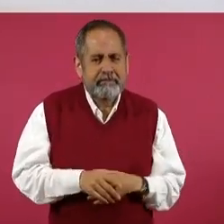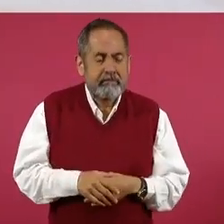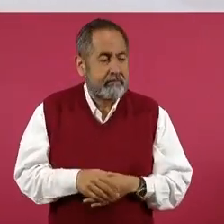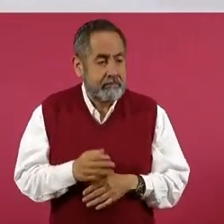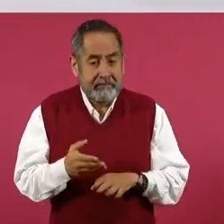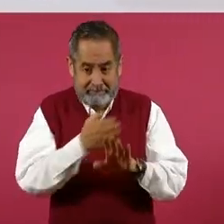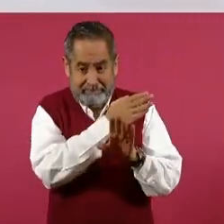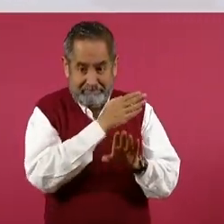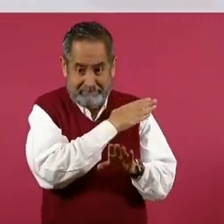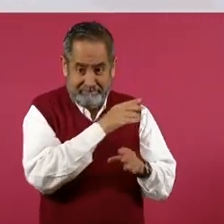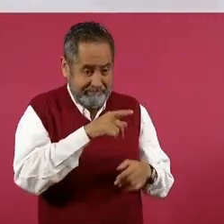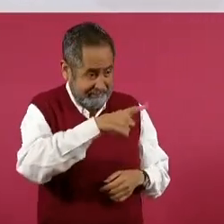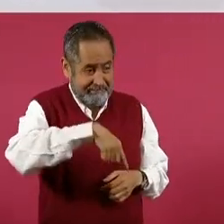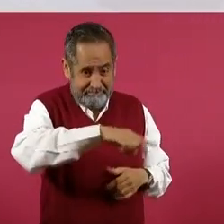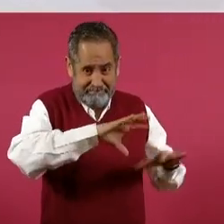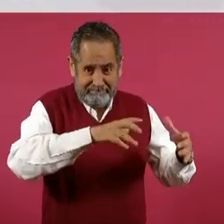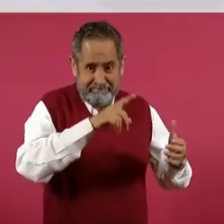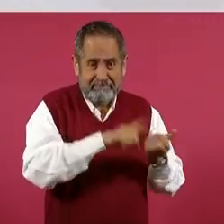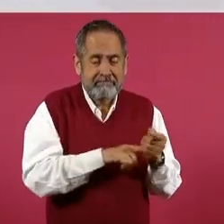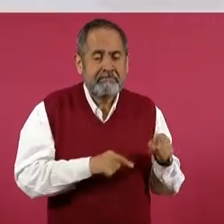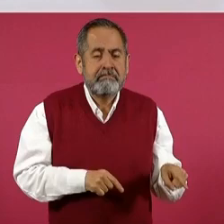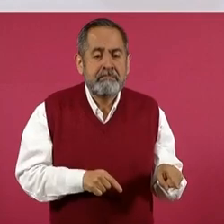votaban